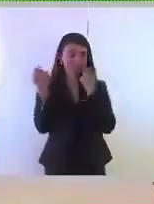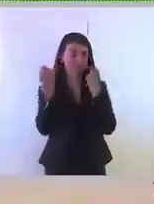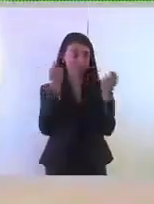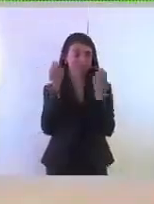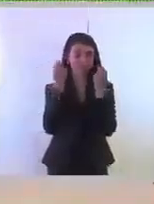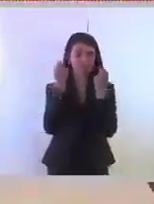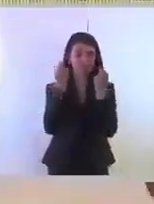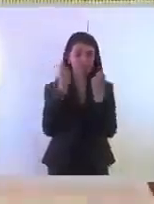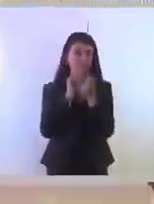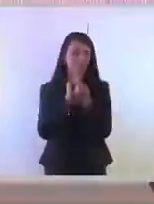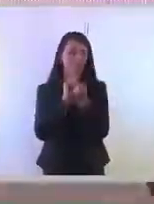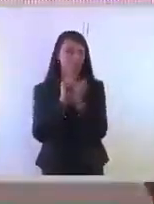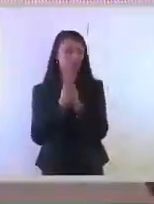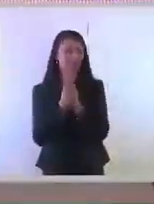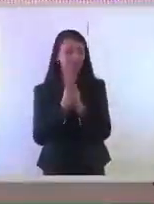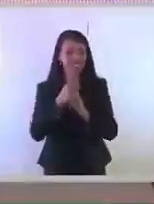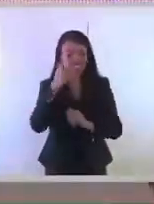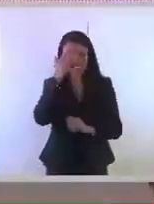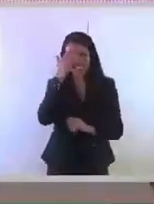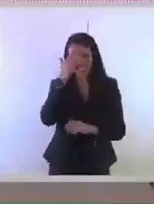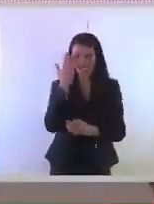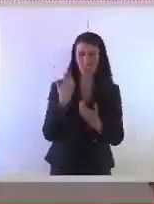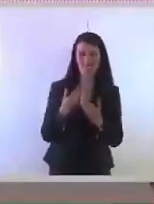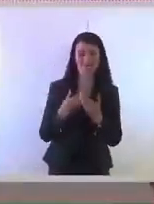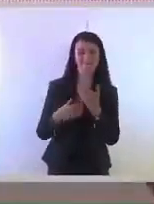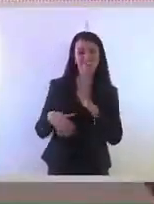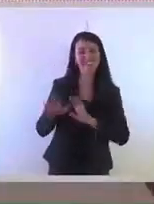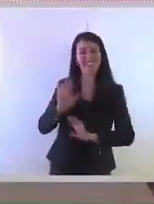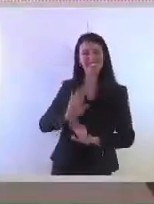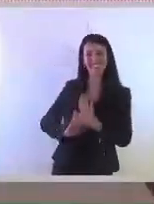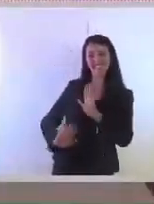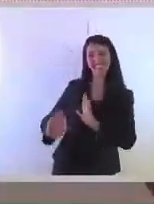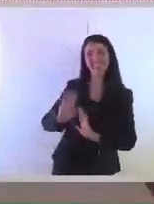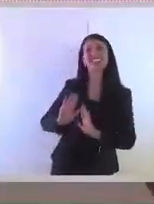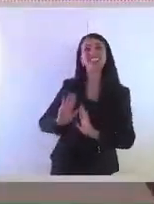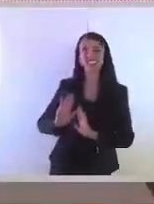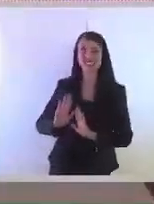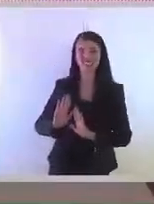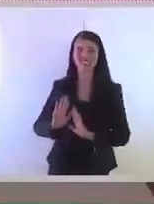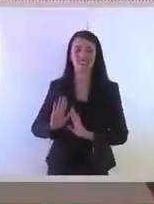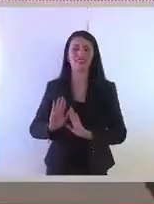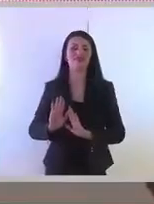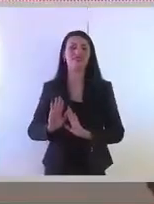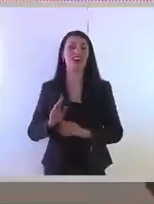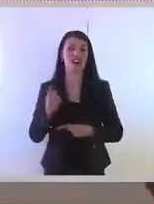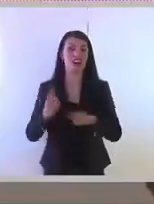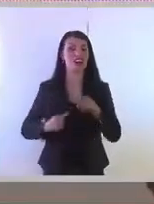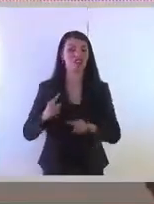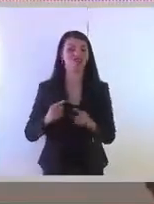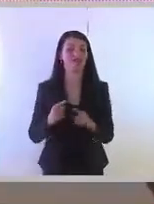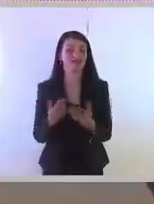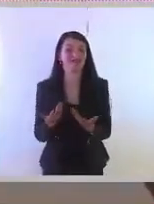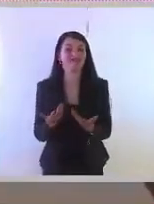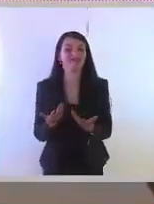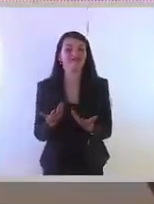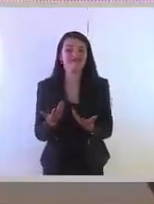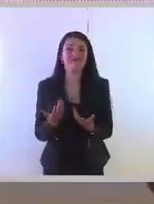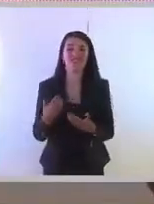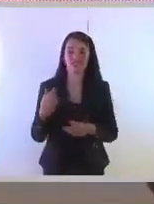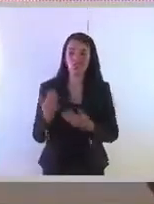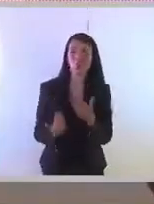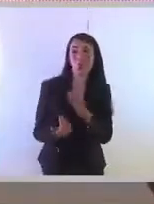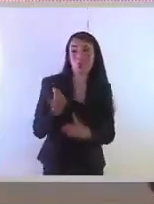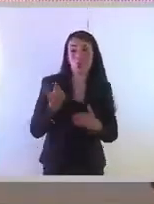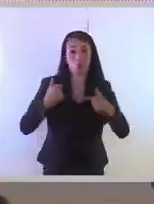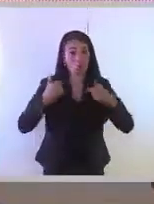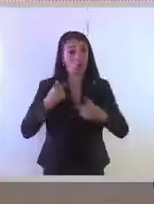preconfigurada para saber cómo sacarle el cuerpo a los temas o dilatar, hasta cansar. En el nuevo